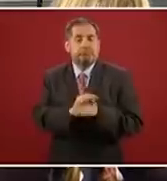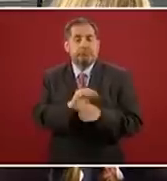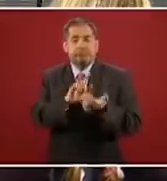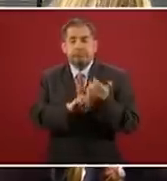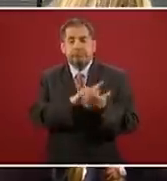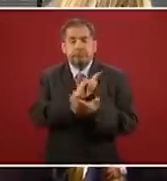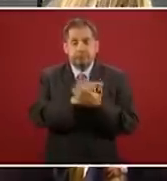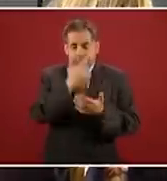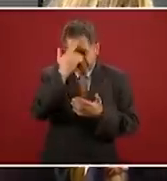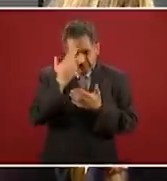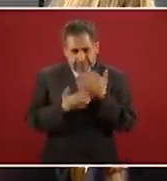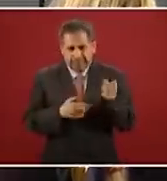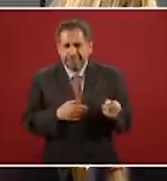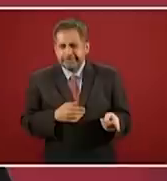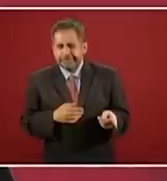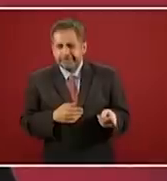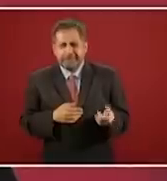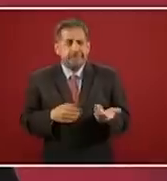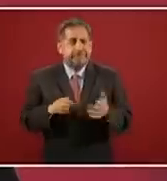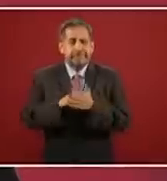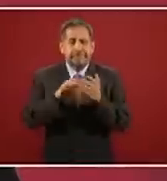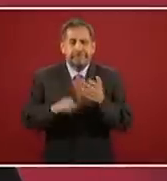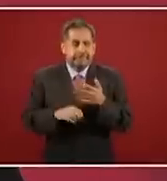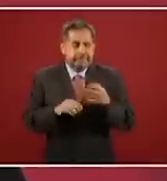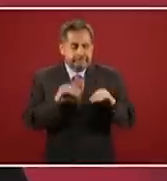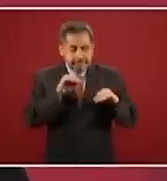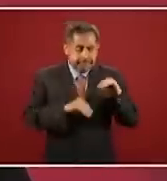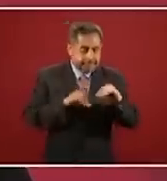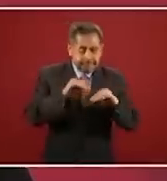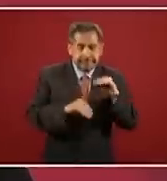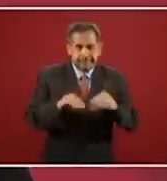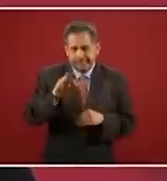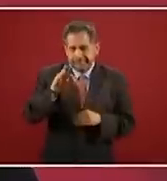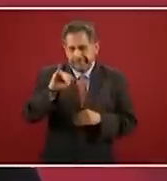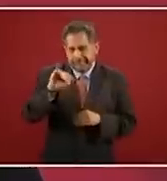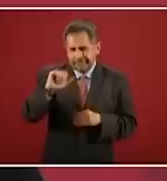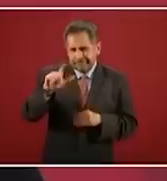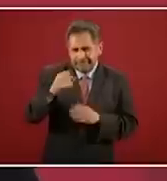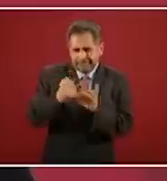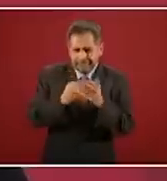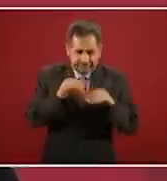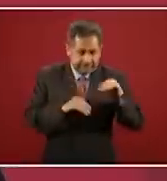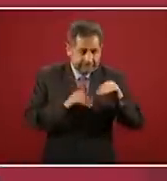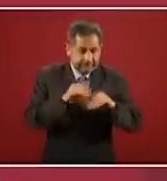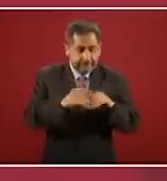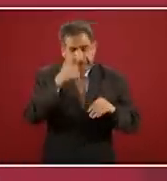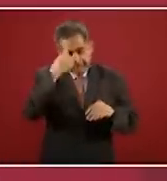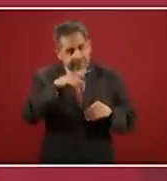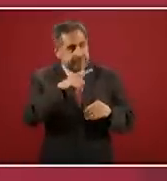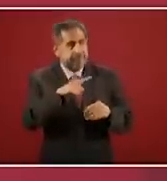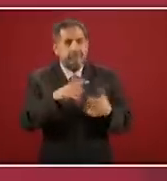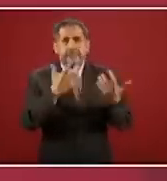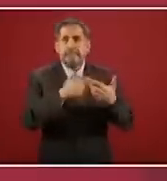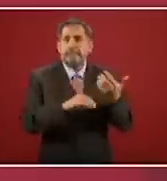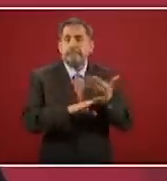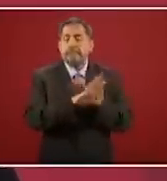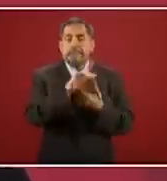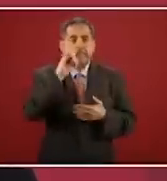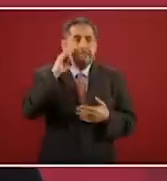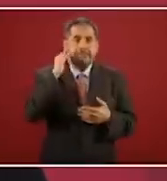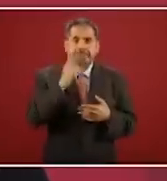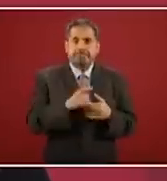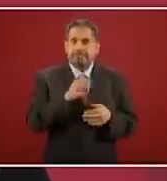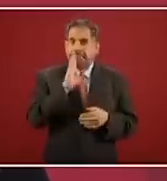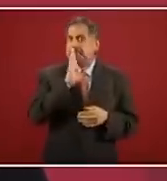generar estructuras, por ejemplo, fiscales o estructuras financieras en empresas fachada para poder desviar recursos.